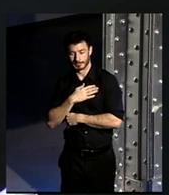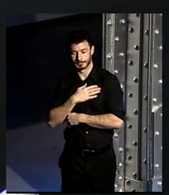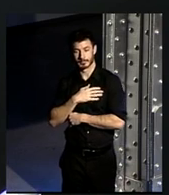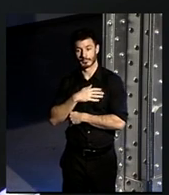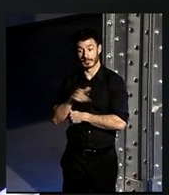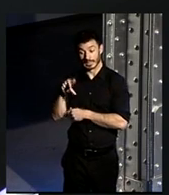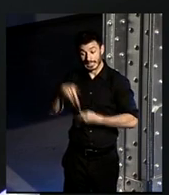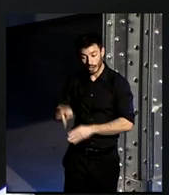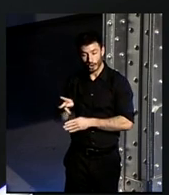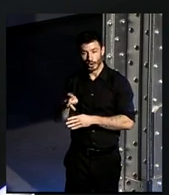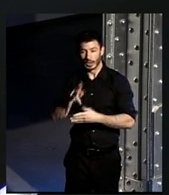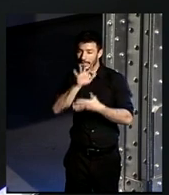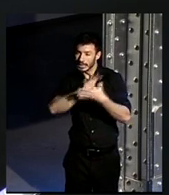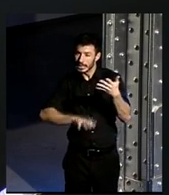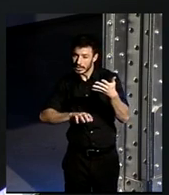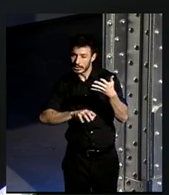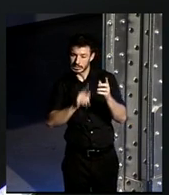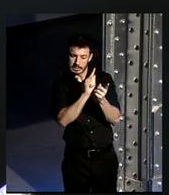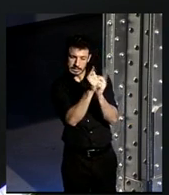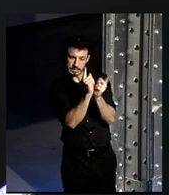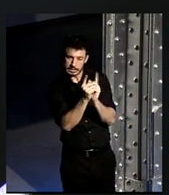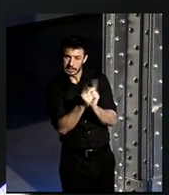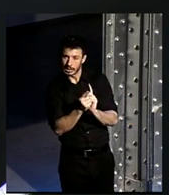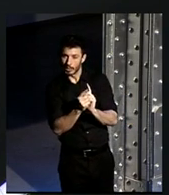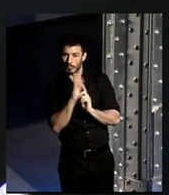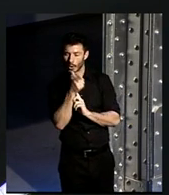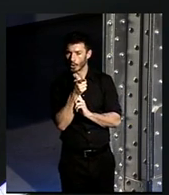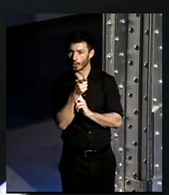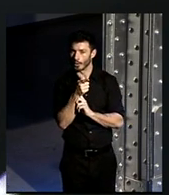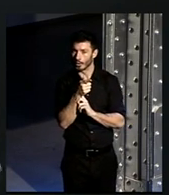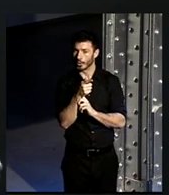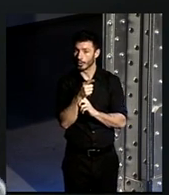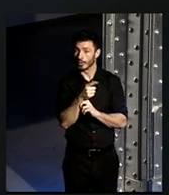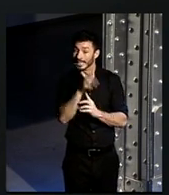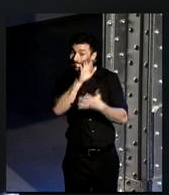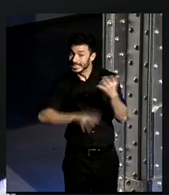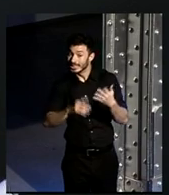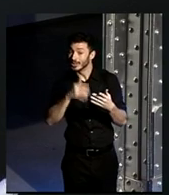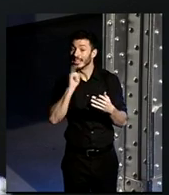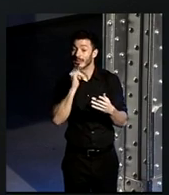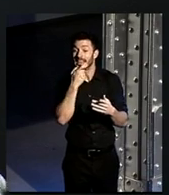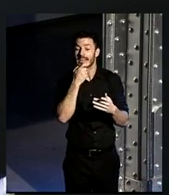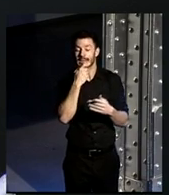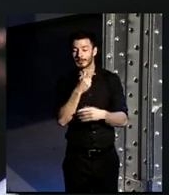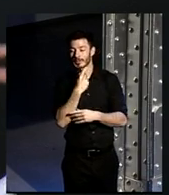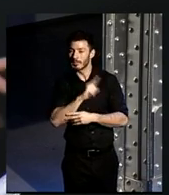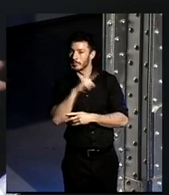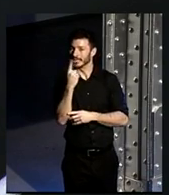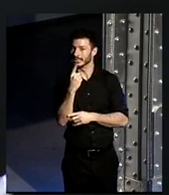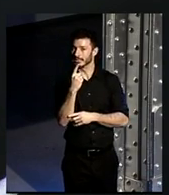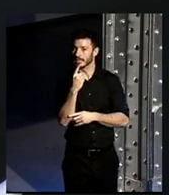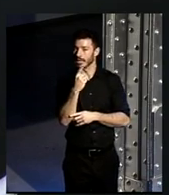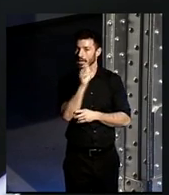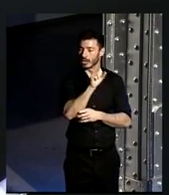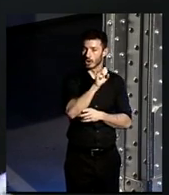vez el texto porque le gustaba más el texto inglés que había publicado él en los Estados Unidos en el 88, en el 89,